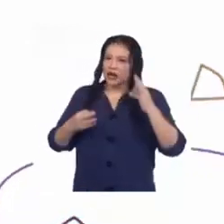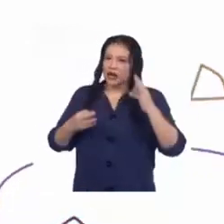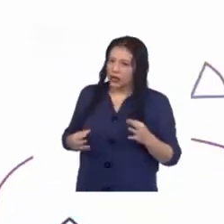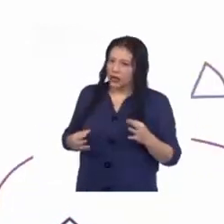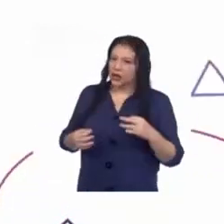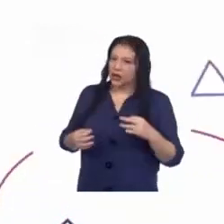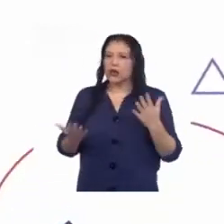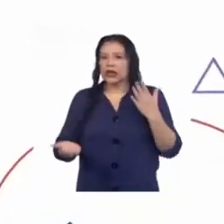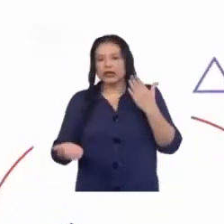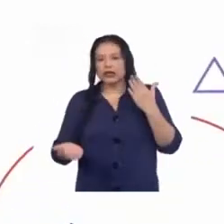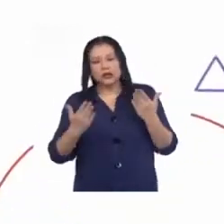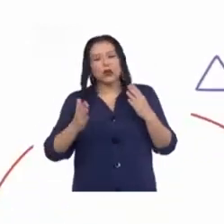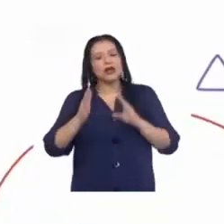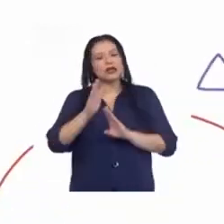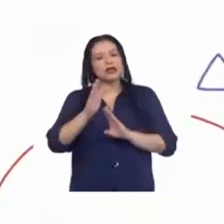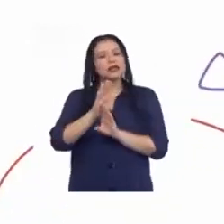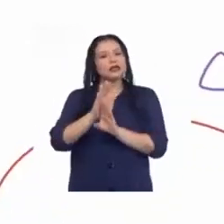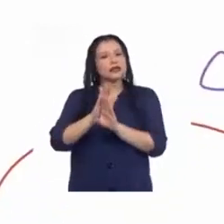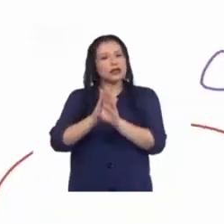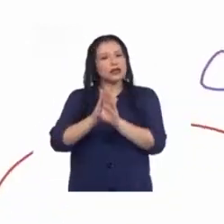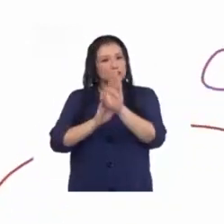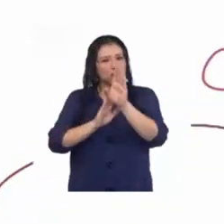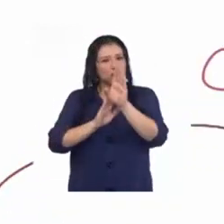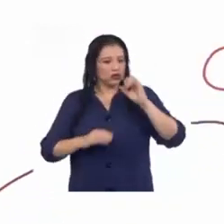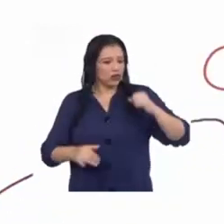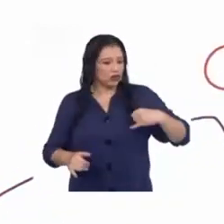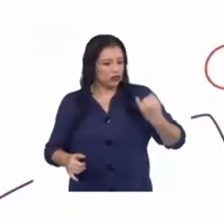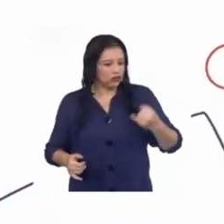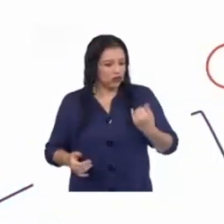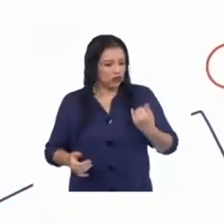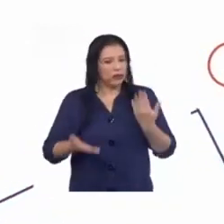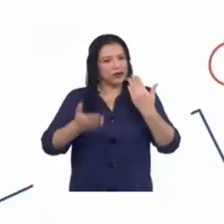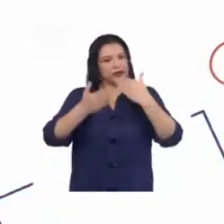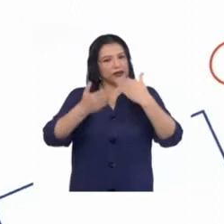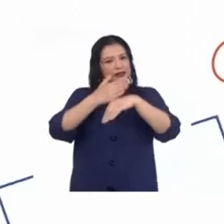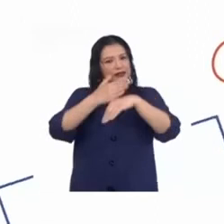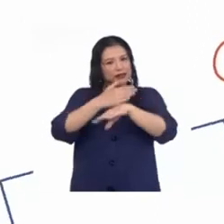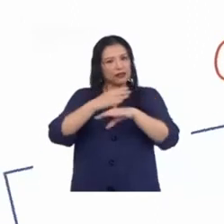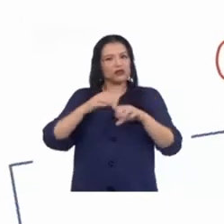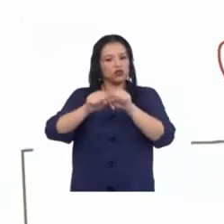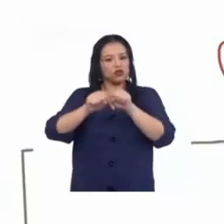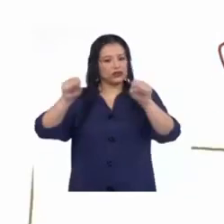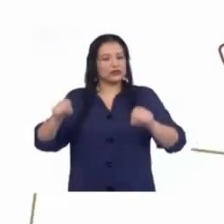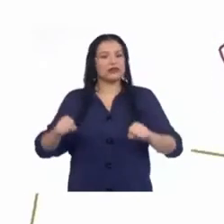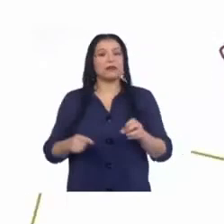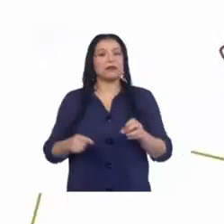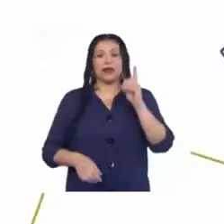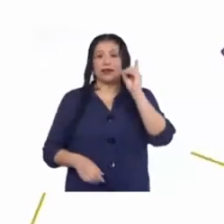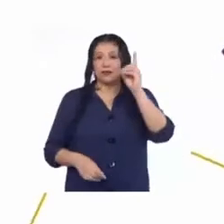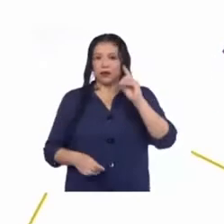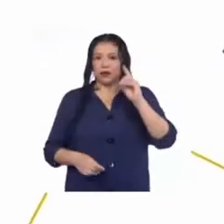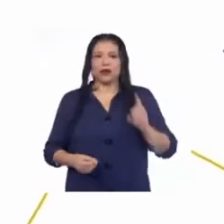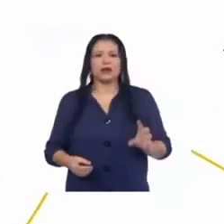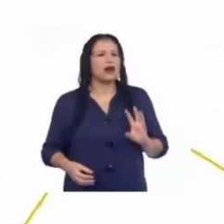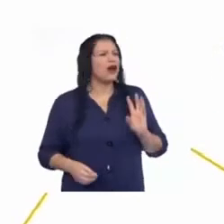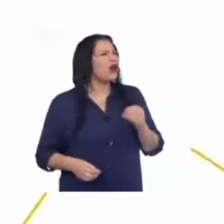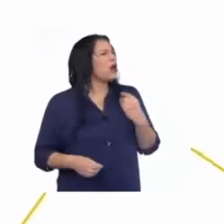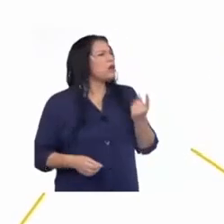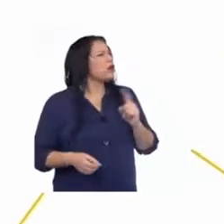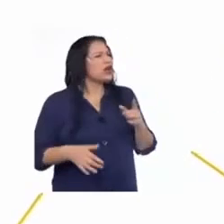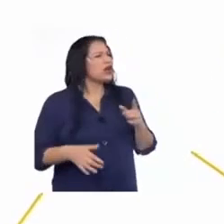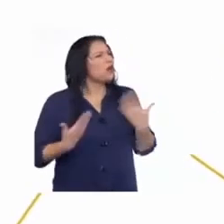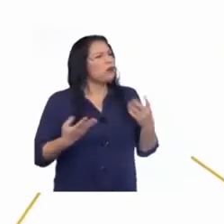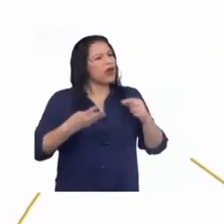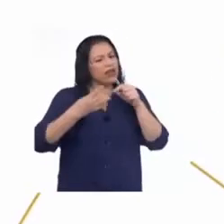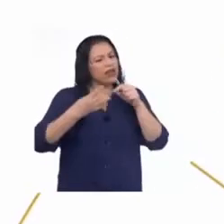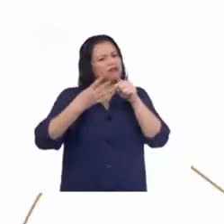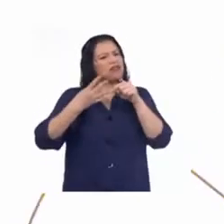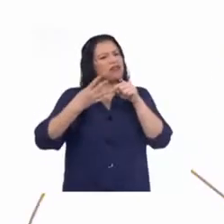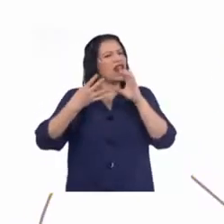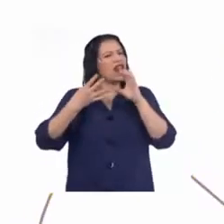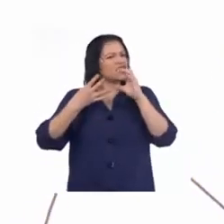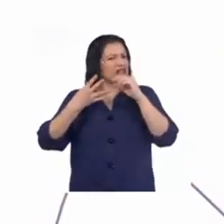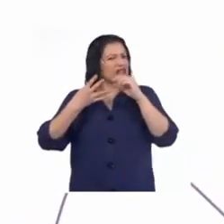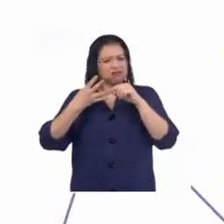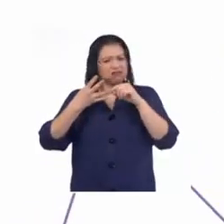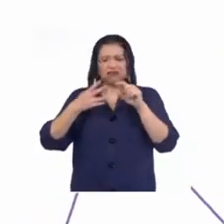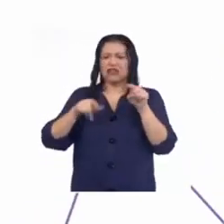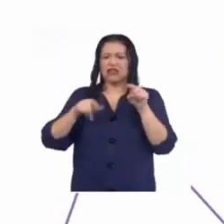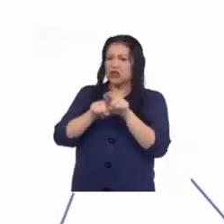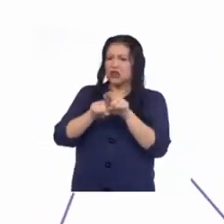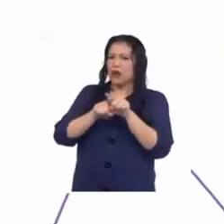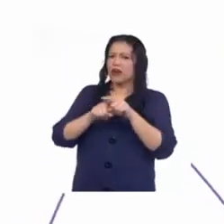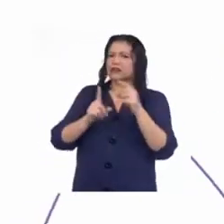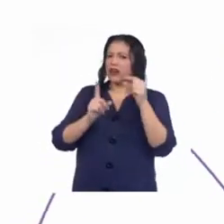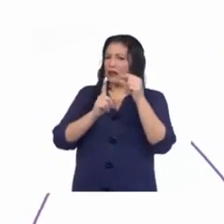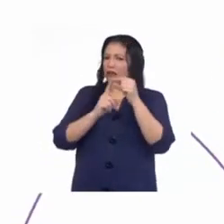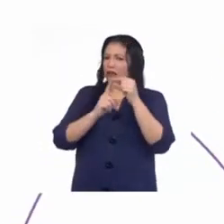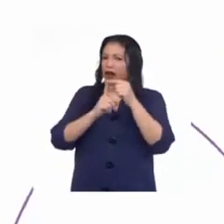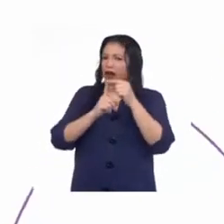que ver con el desarrollo de los jóvenes dentro de un contexto democrático. ¿Y por qué no podría ser la C, si allí también